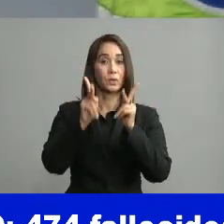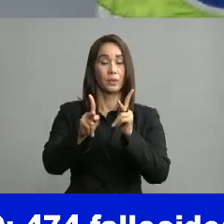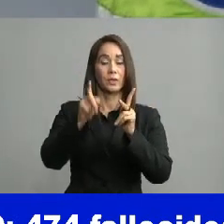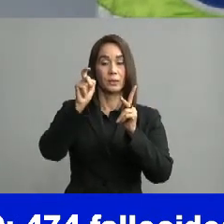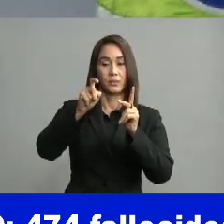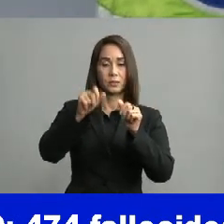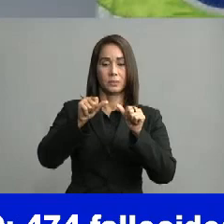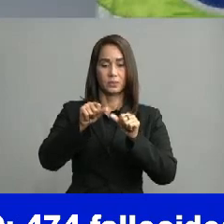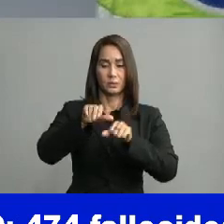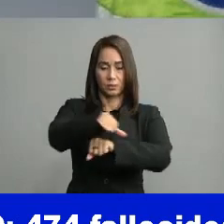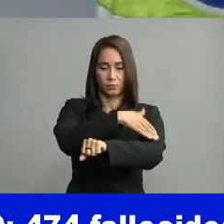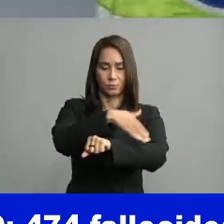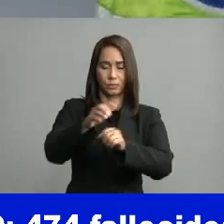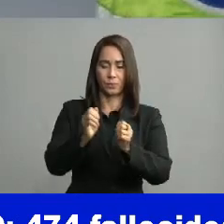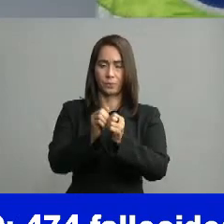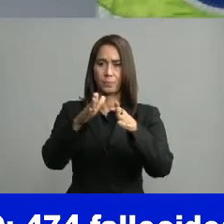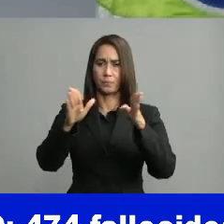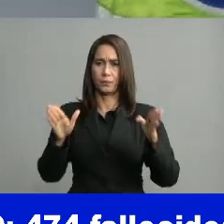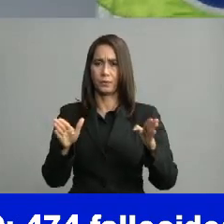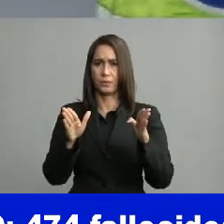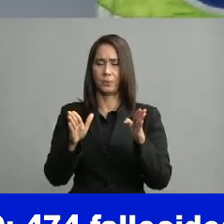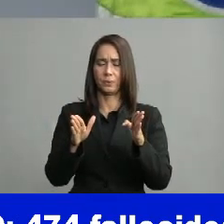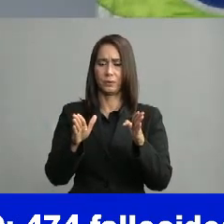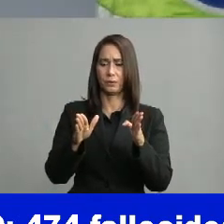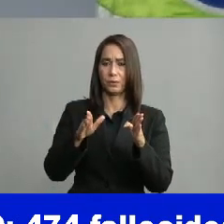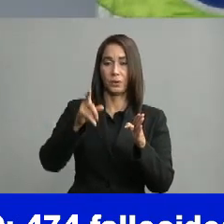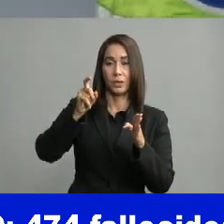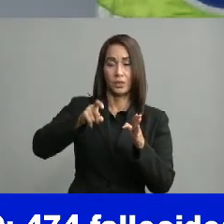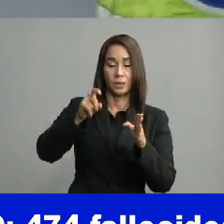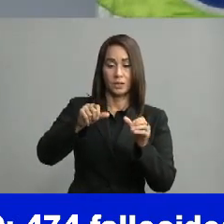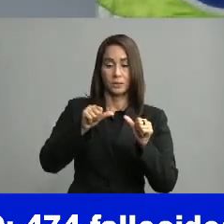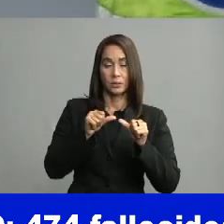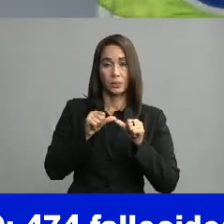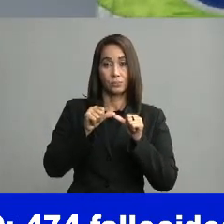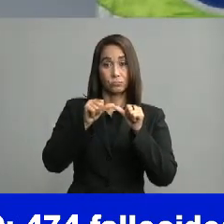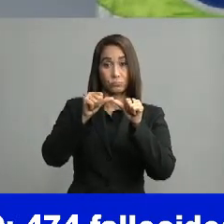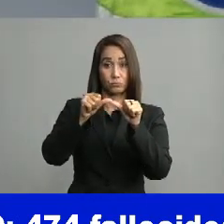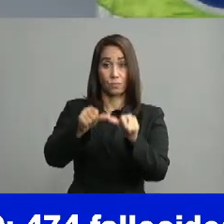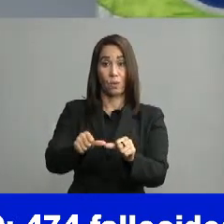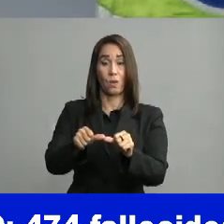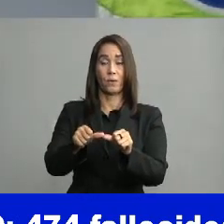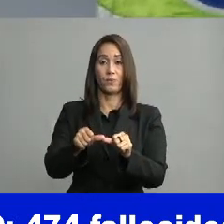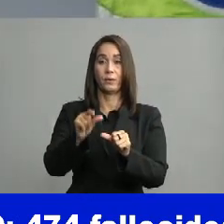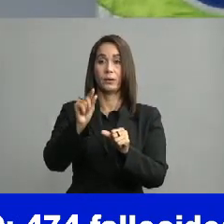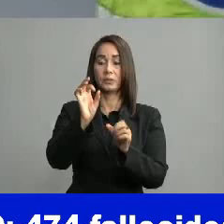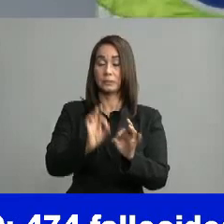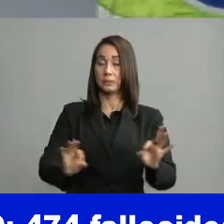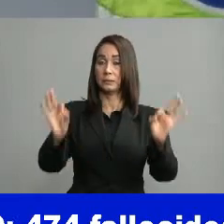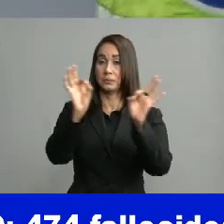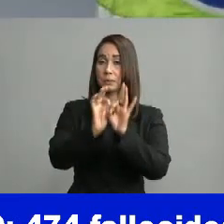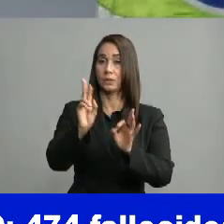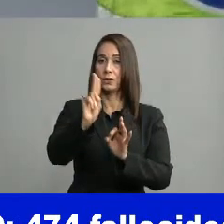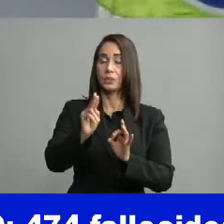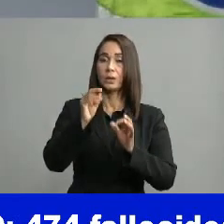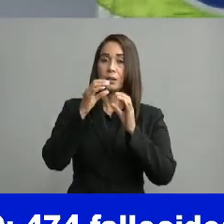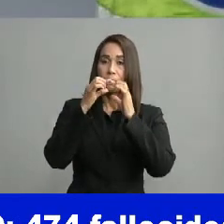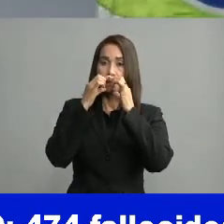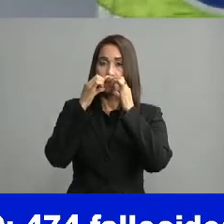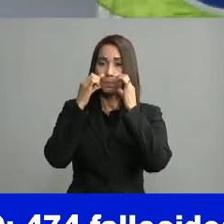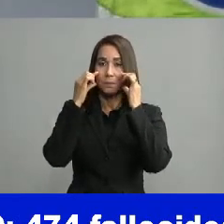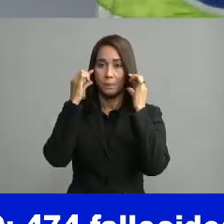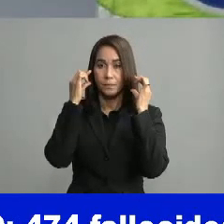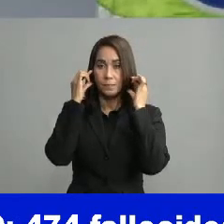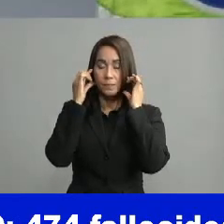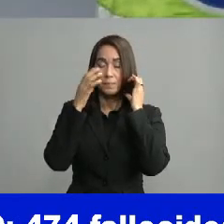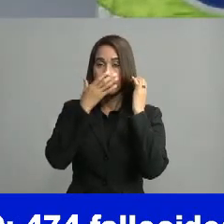permanentemente en la vía pública o en los espacios de expendio de bienes y servicios el uso de las mascarillas como